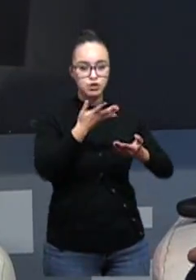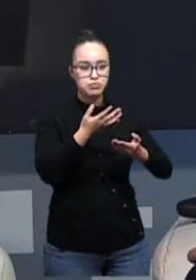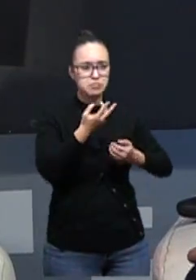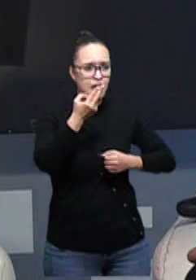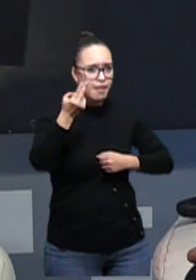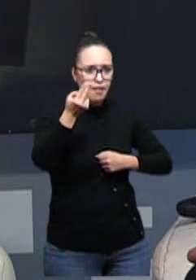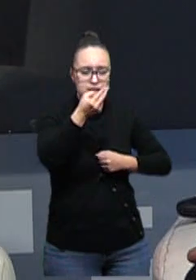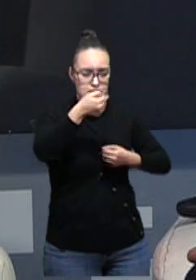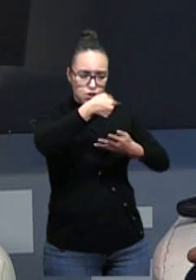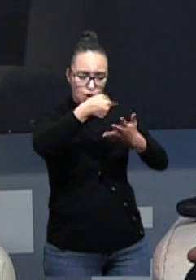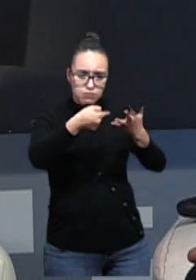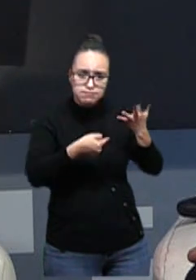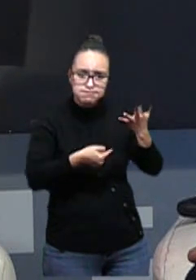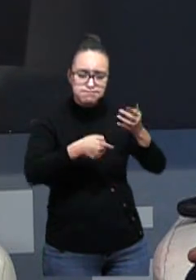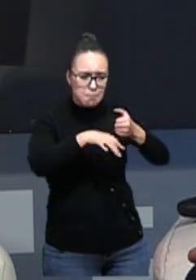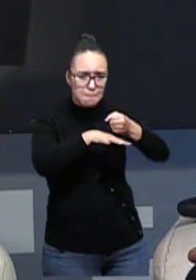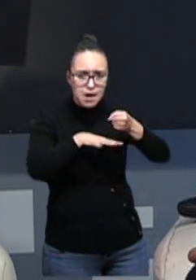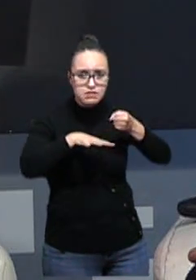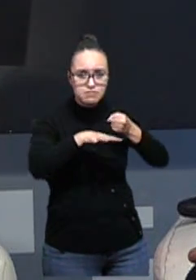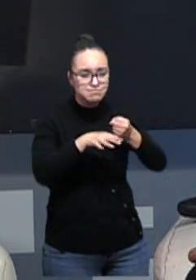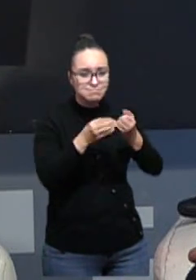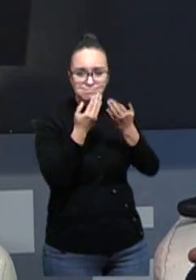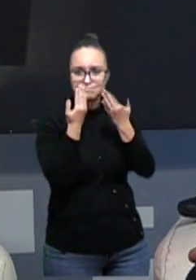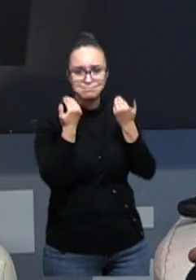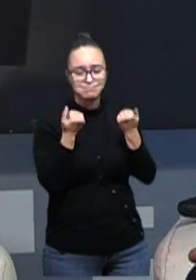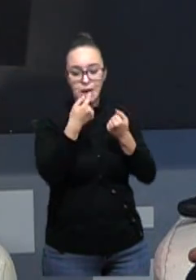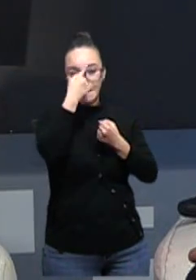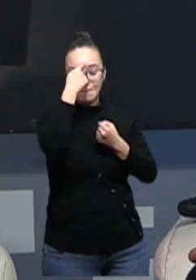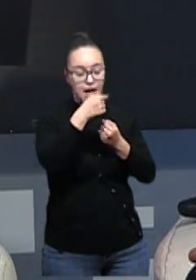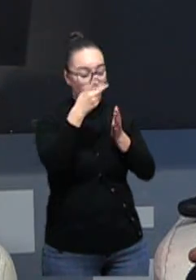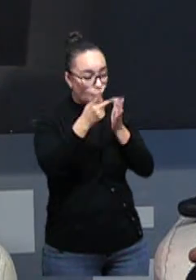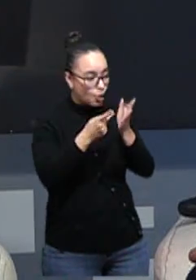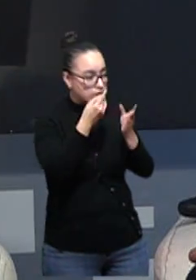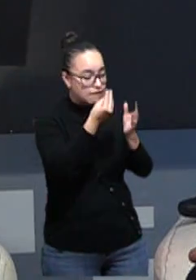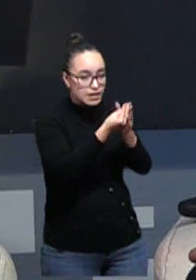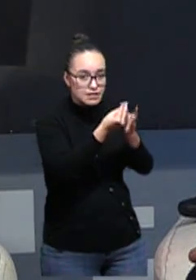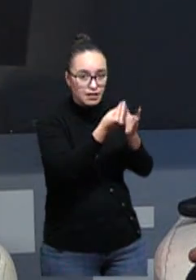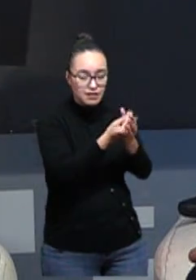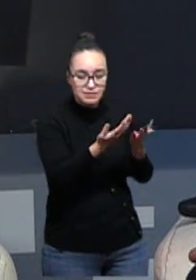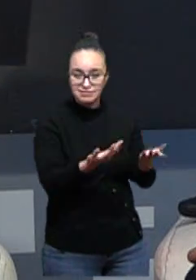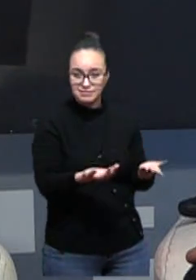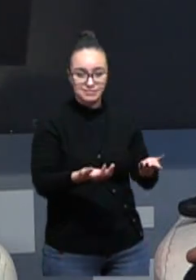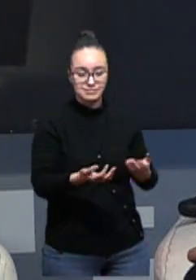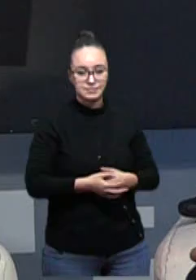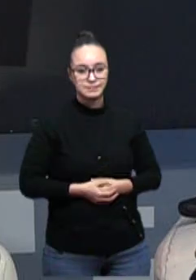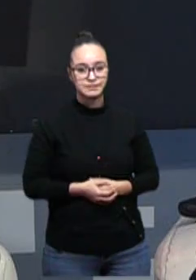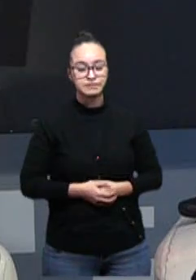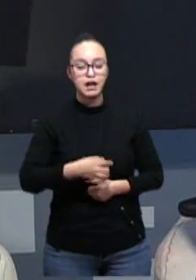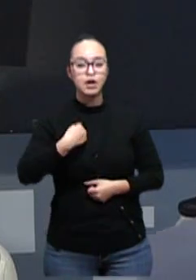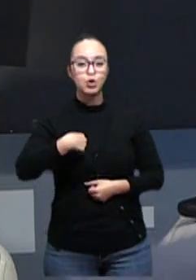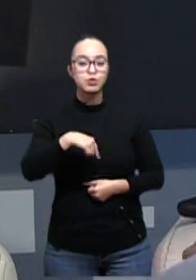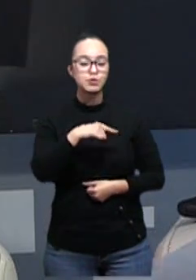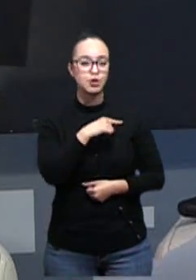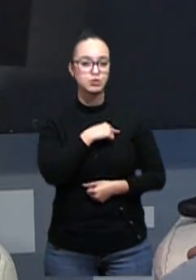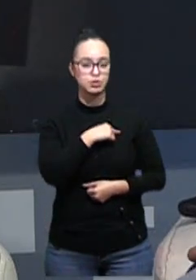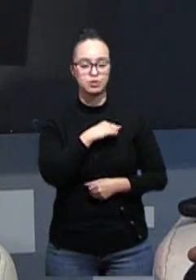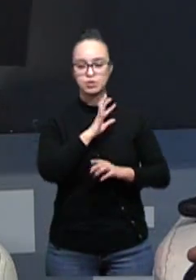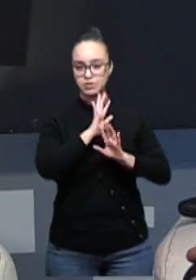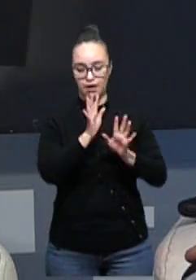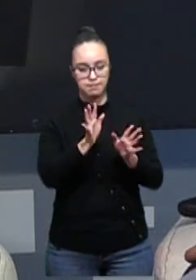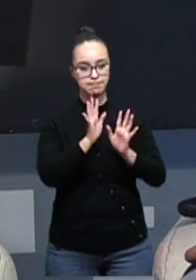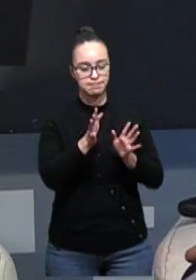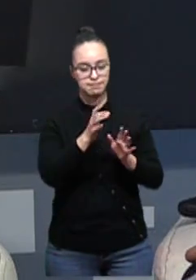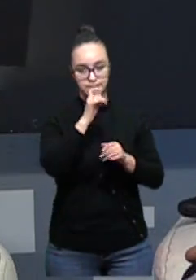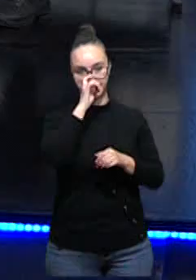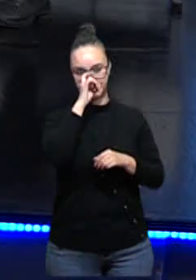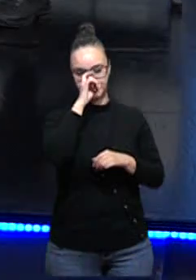necesarios precisamente para regresar a estas clases presenciales. Nosotros ya recibimos